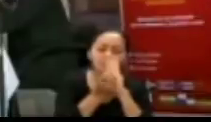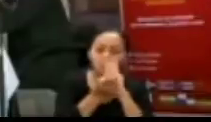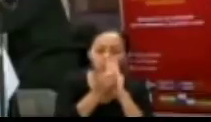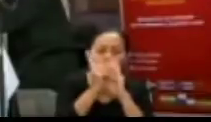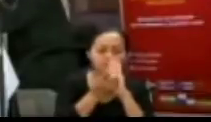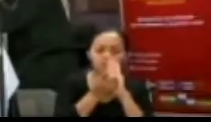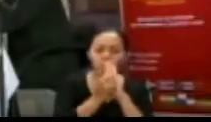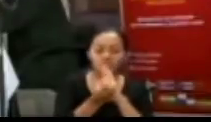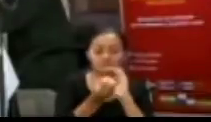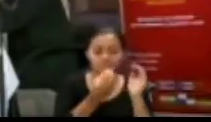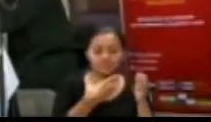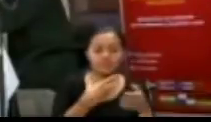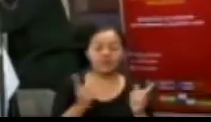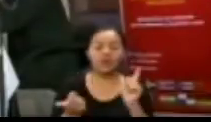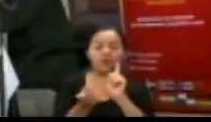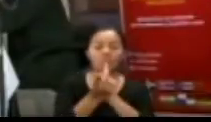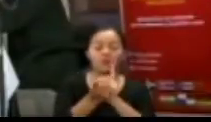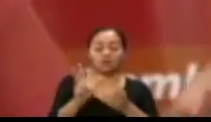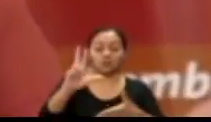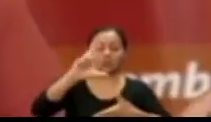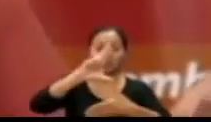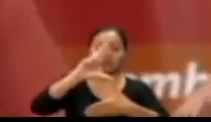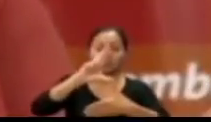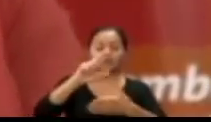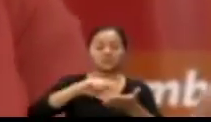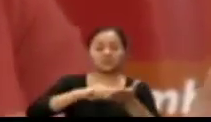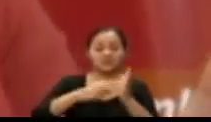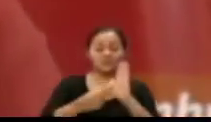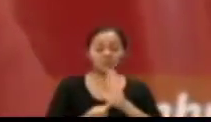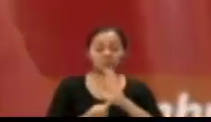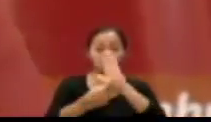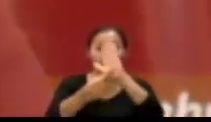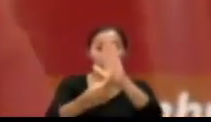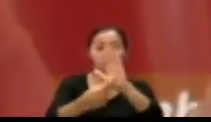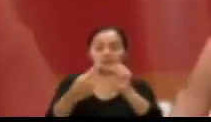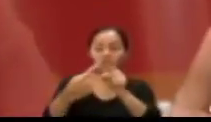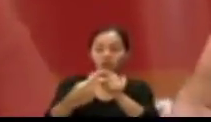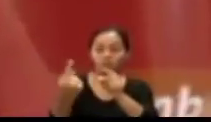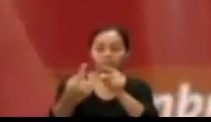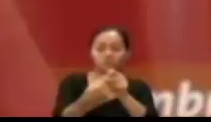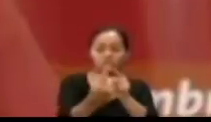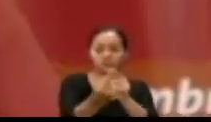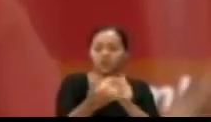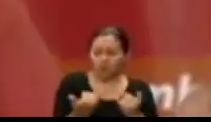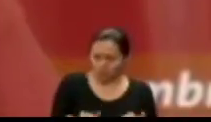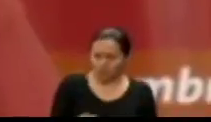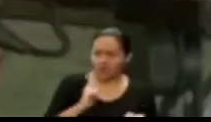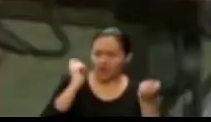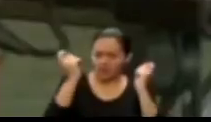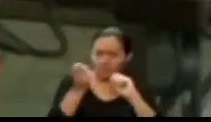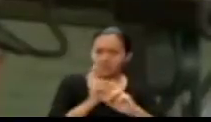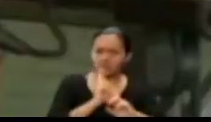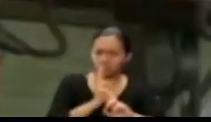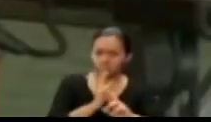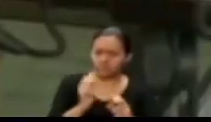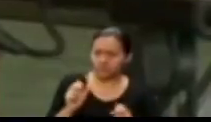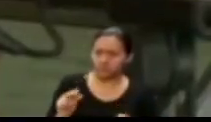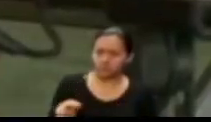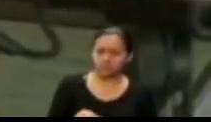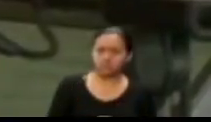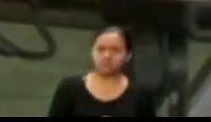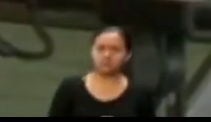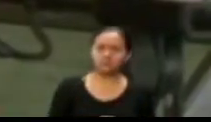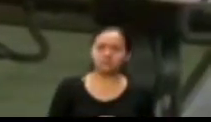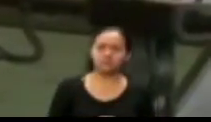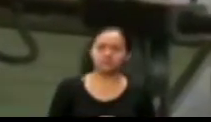encuentro latinoamericano progresista 2015 es una muestra de decirle a la oposición, estamos cambiando y aquí está la respuesta.